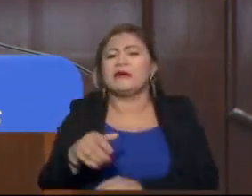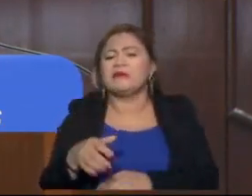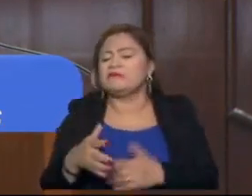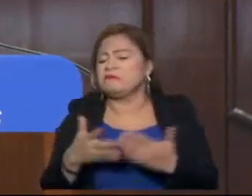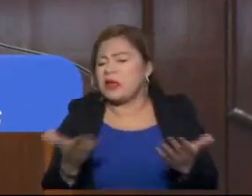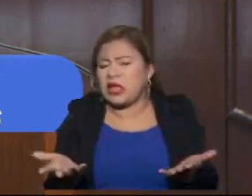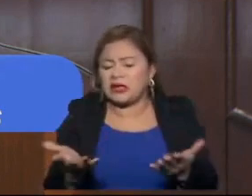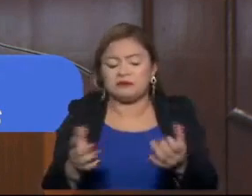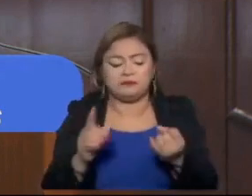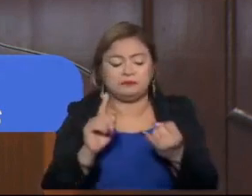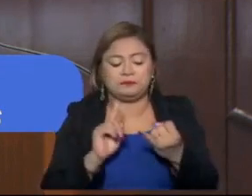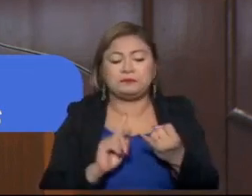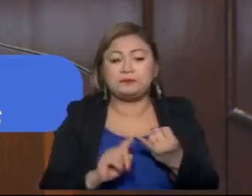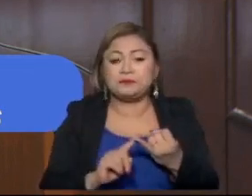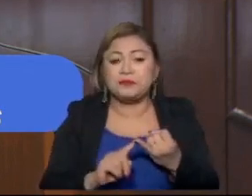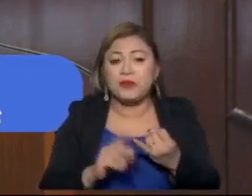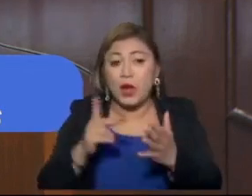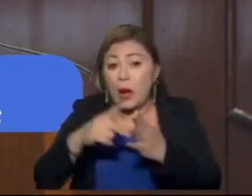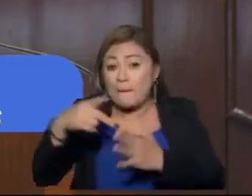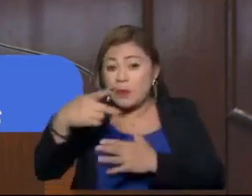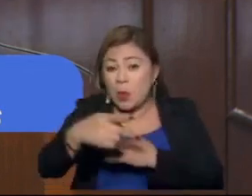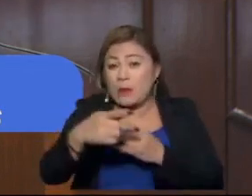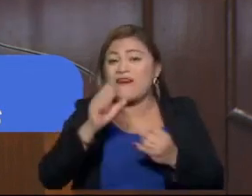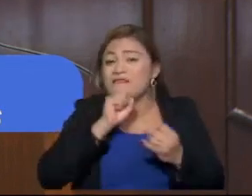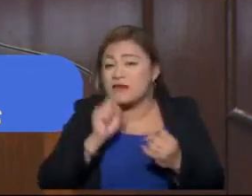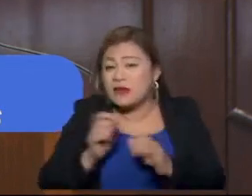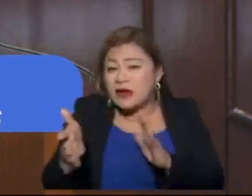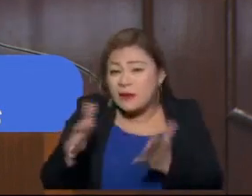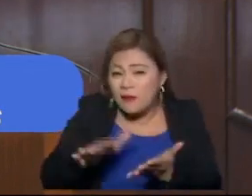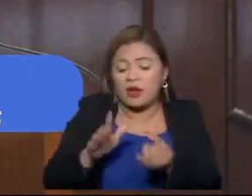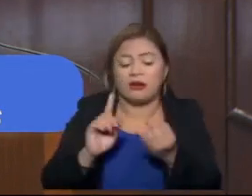eran el programa de invalidez, vejez y